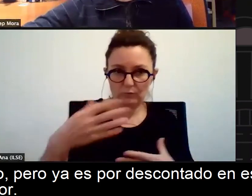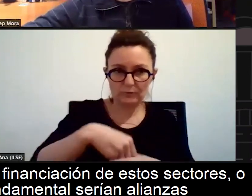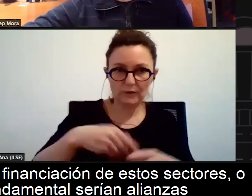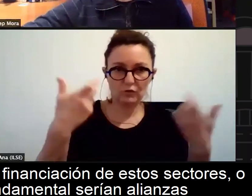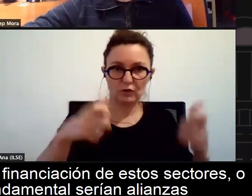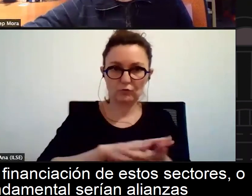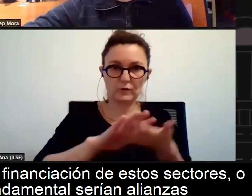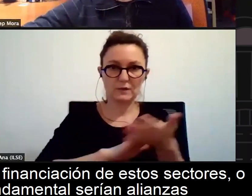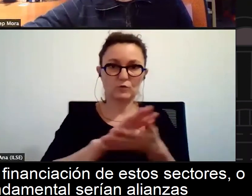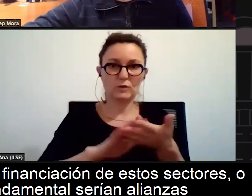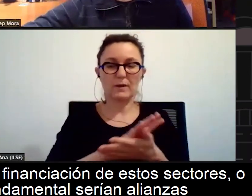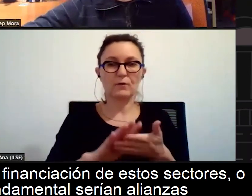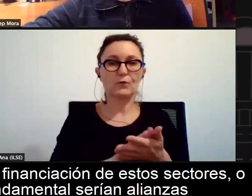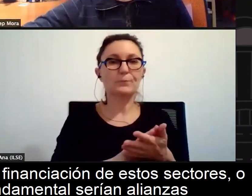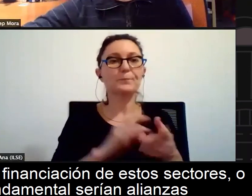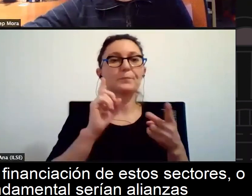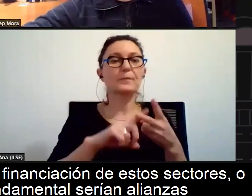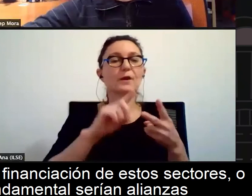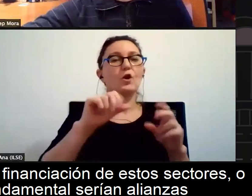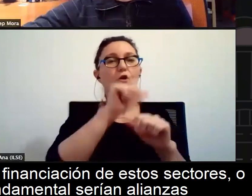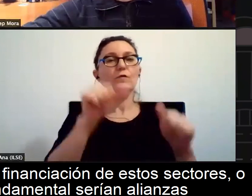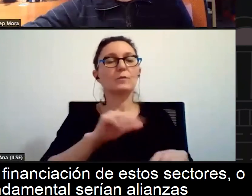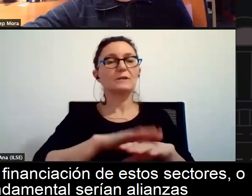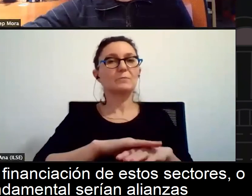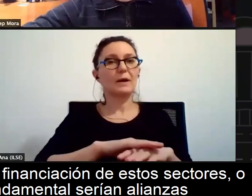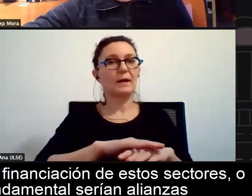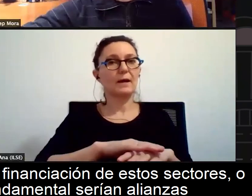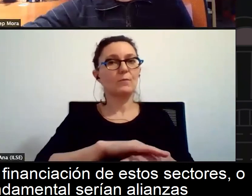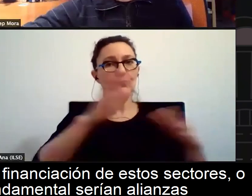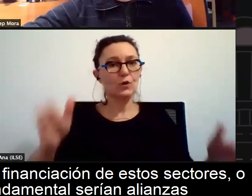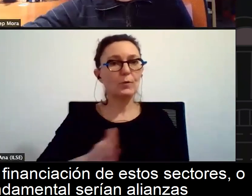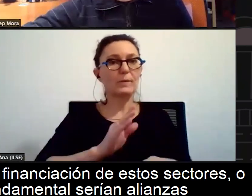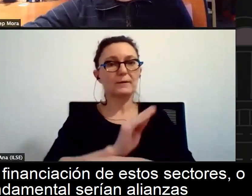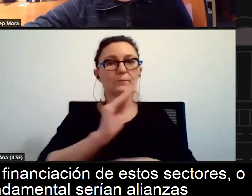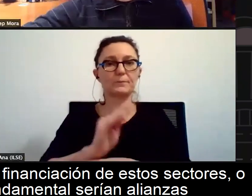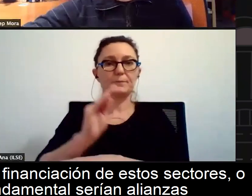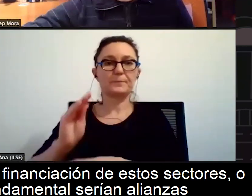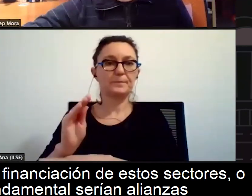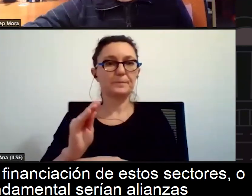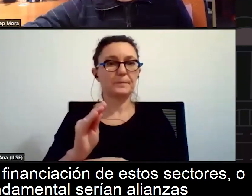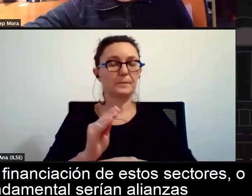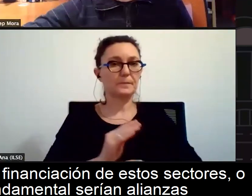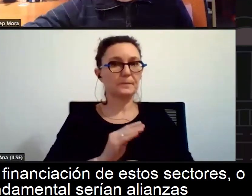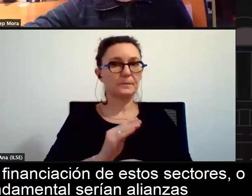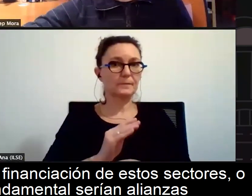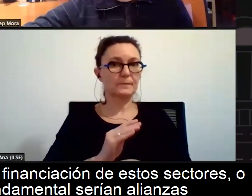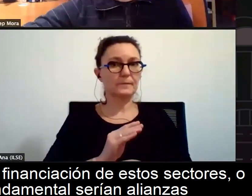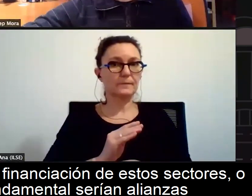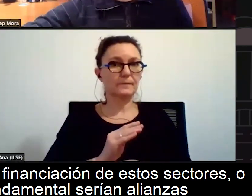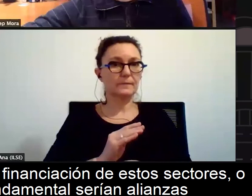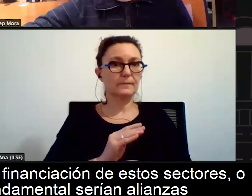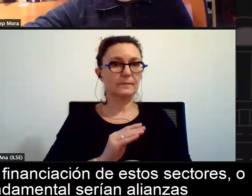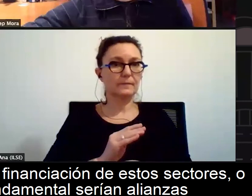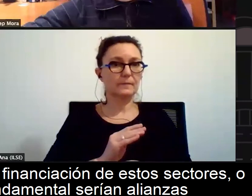Y luego, maneras para promover la financiación de estos sectores. O sea, yo creo que lo más fundamental